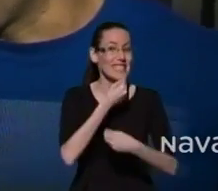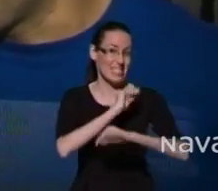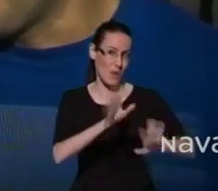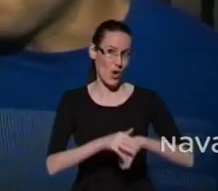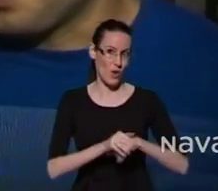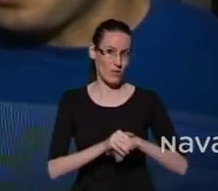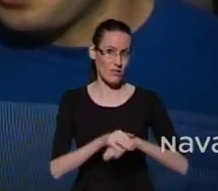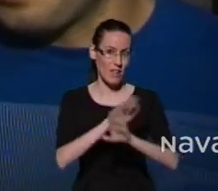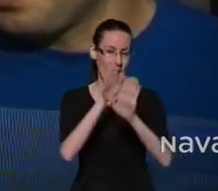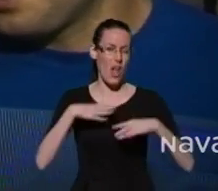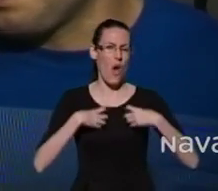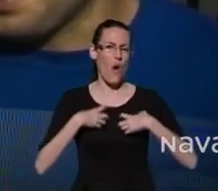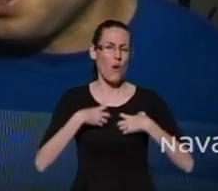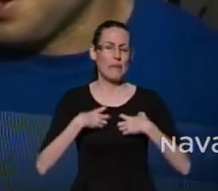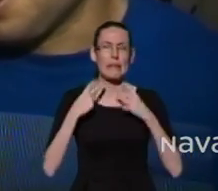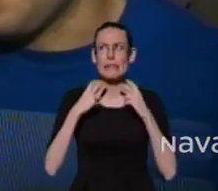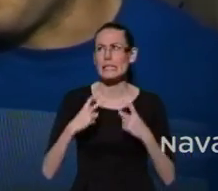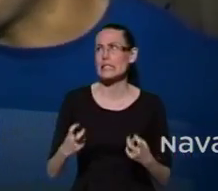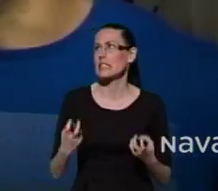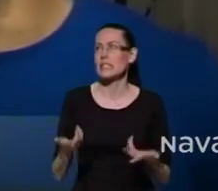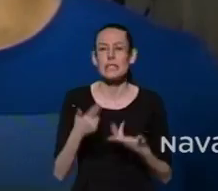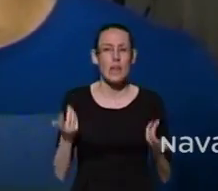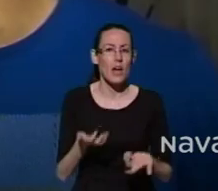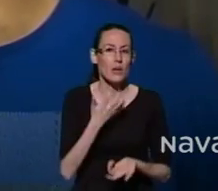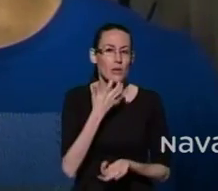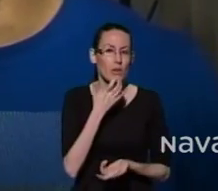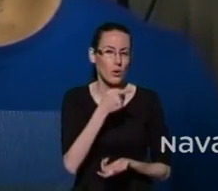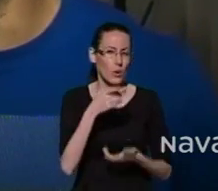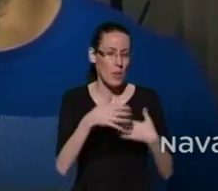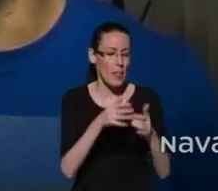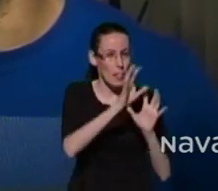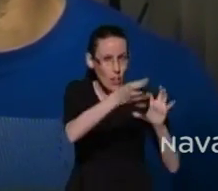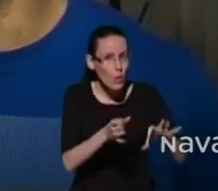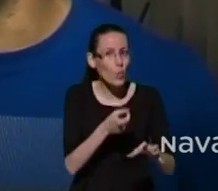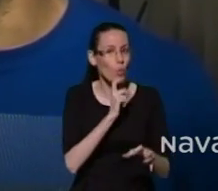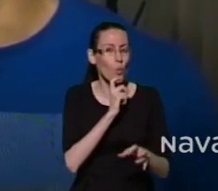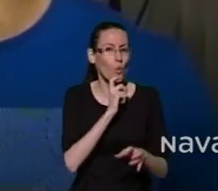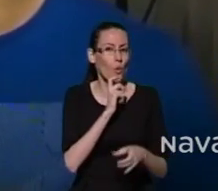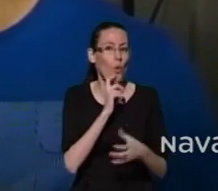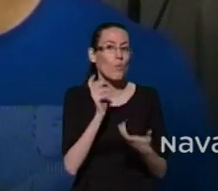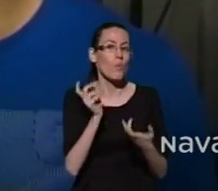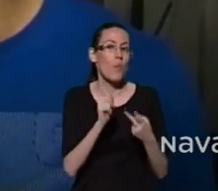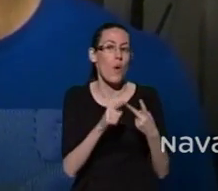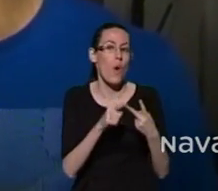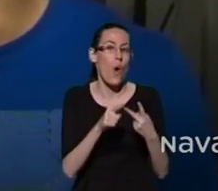Y a la oveja al final, pues lo que le estresa puede ser, pues, el manejo que le hagas, ¿no? Digamos, o según cómo la